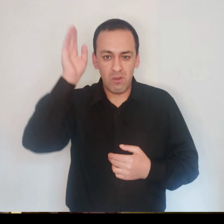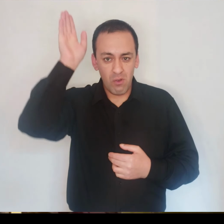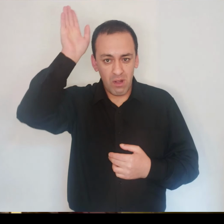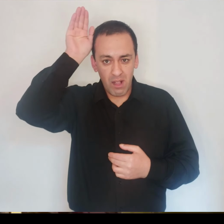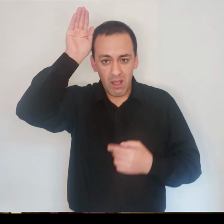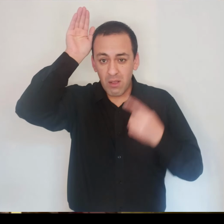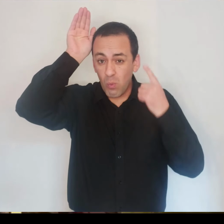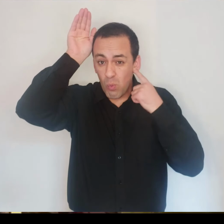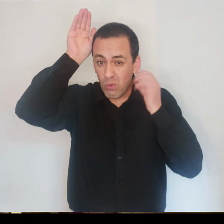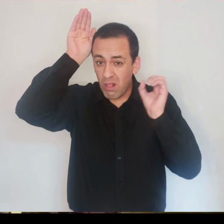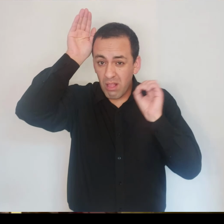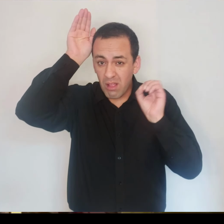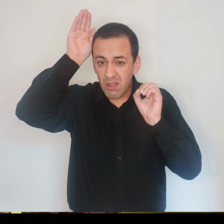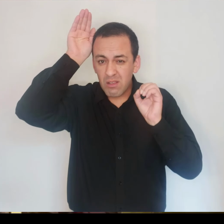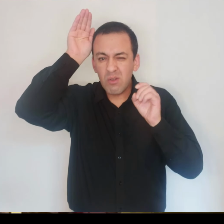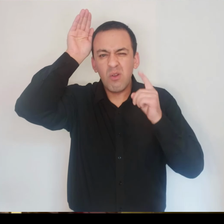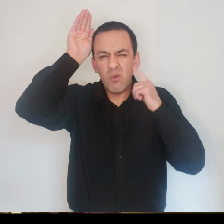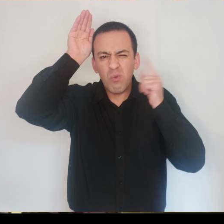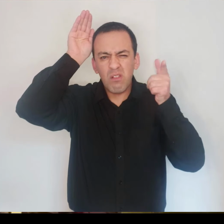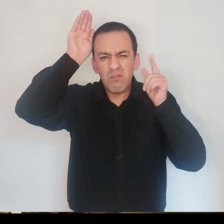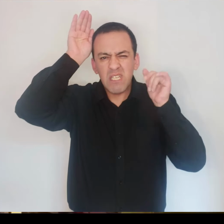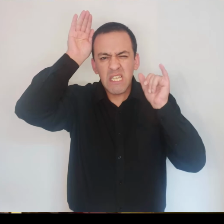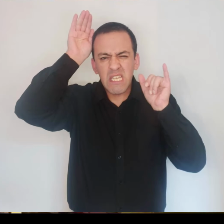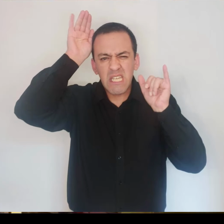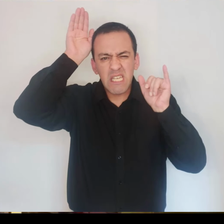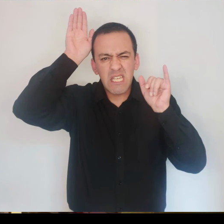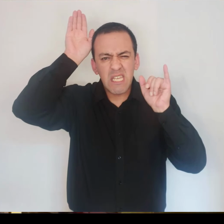oreja no escucho nada, o bueno sí, un timbre constante.